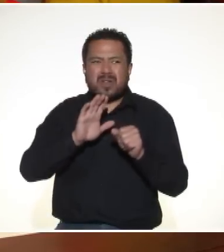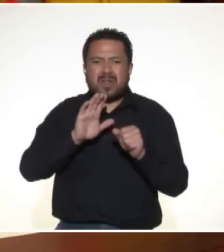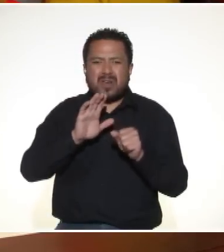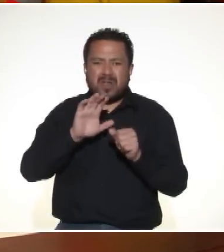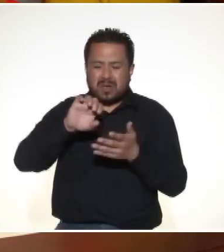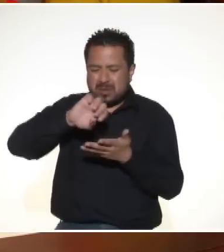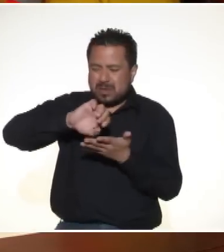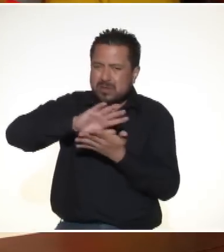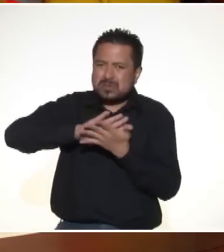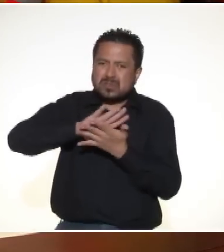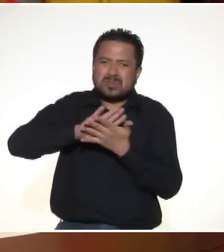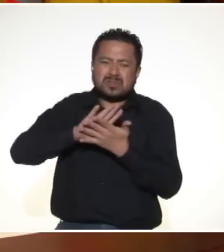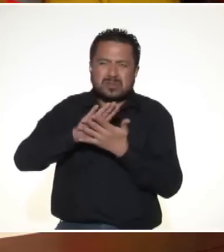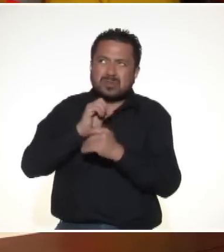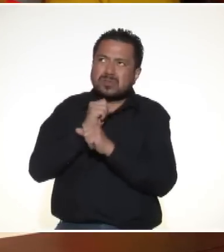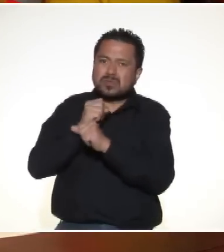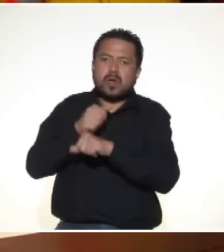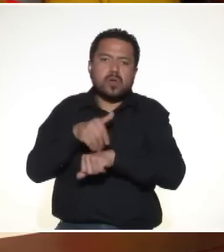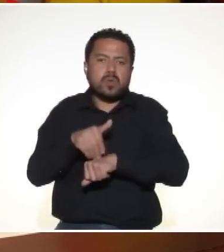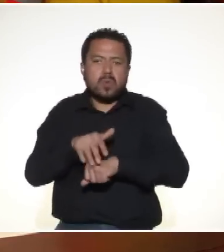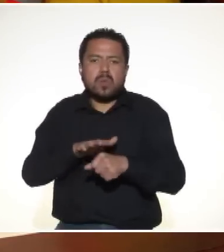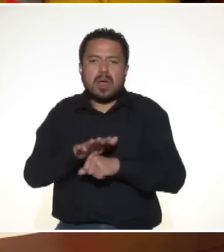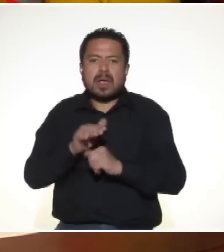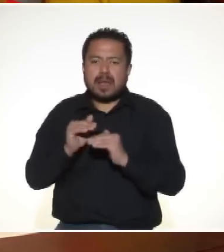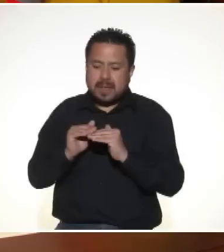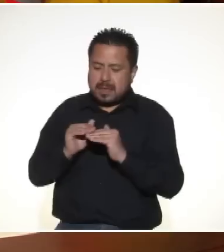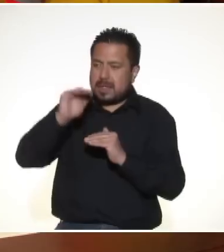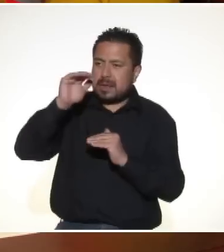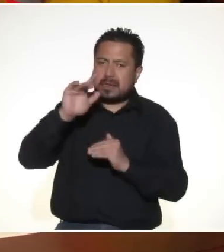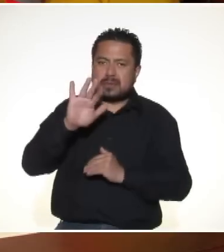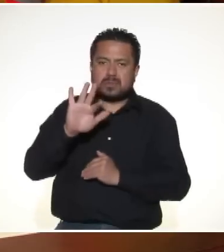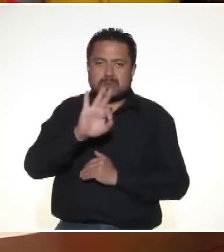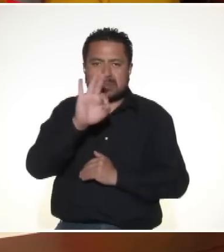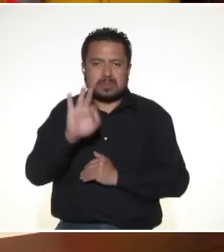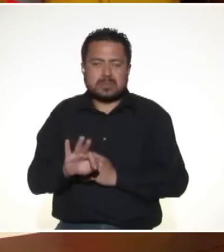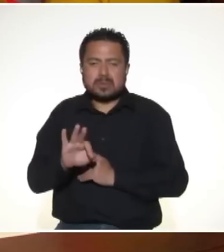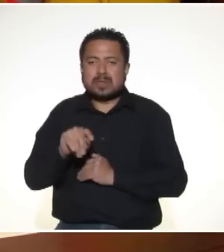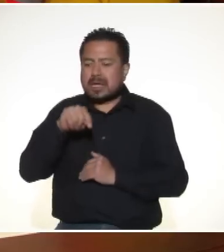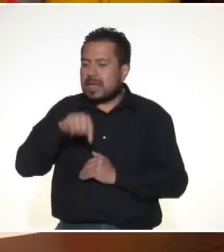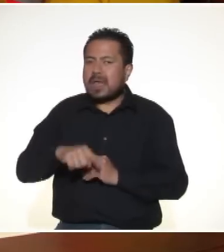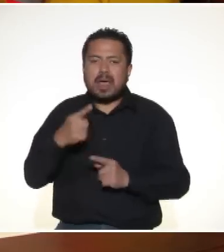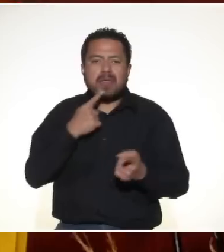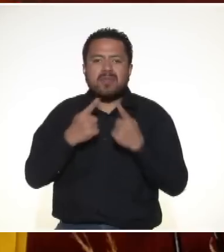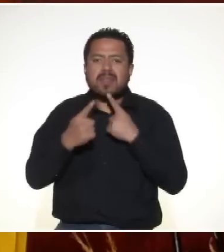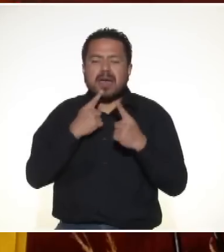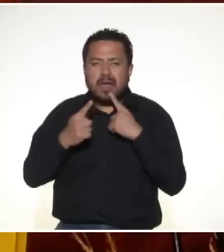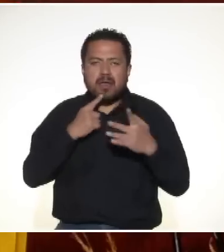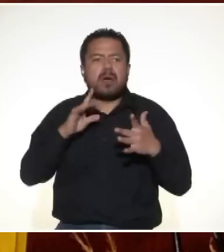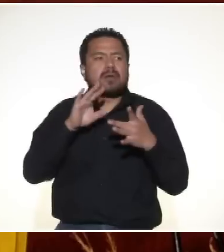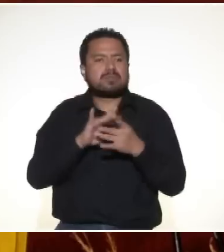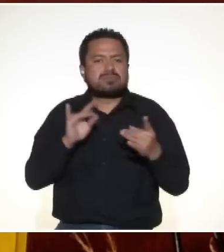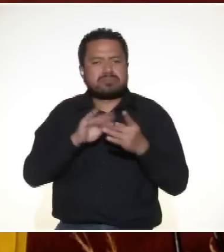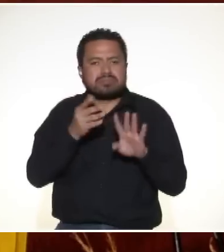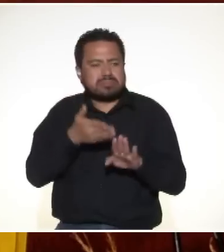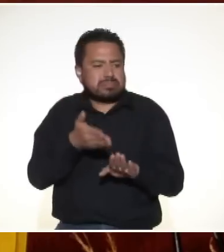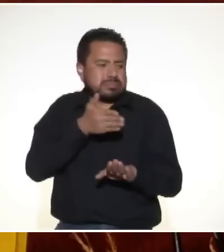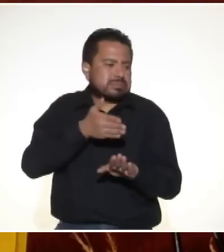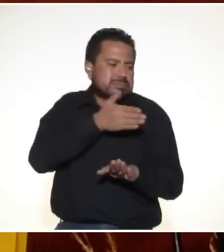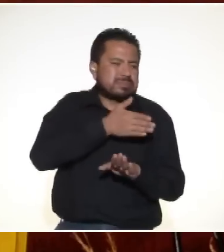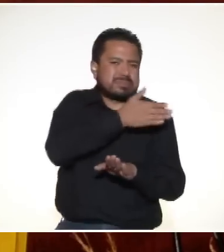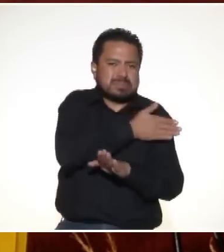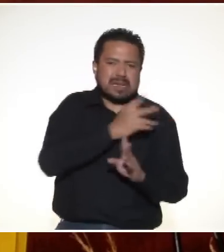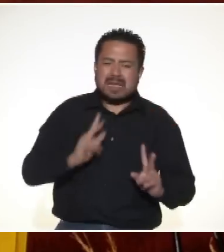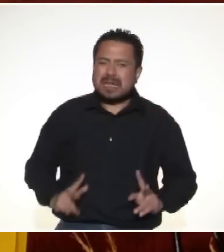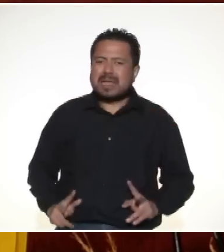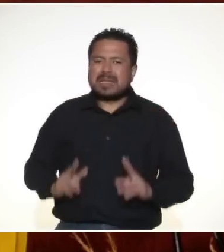bloqueadores solares, ¿qué número? Arriba del 50%. Ok, Todos. aquí en Diálogo se ha comentado anteriormente, en programas que hemos hecho de dermatología y